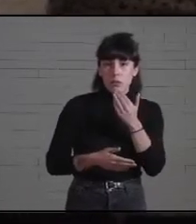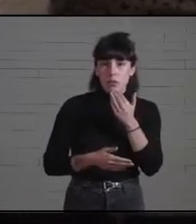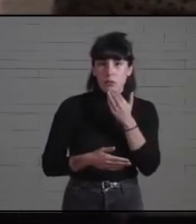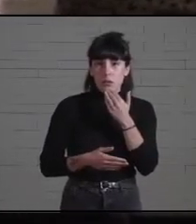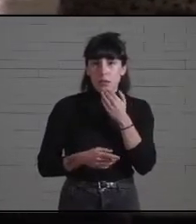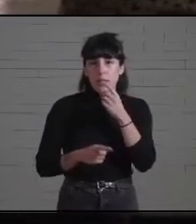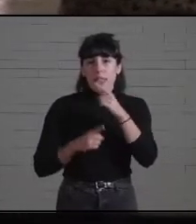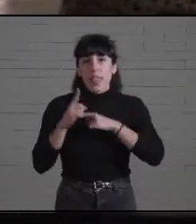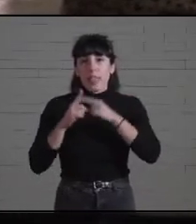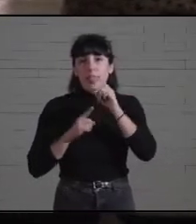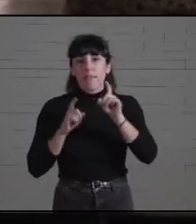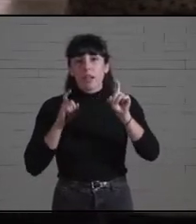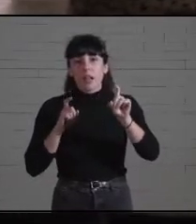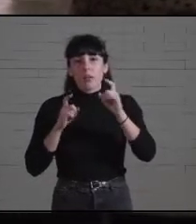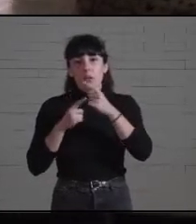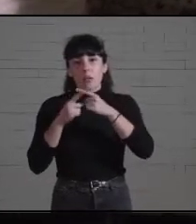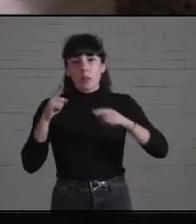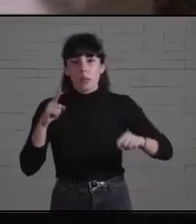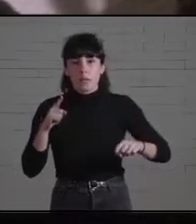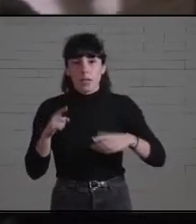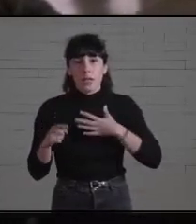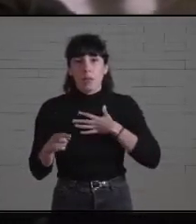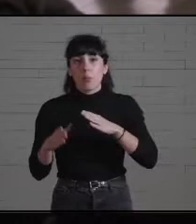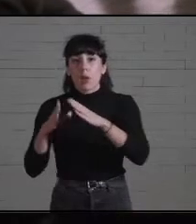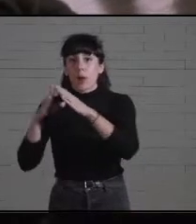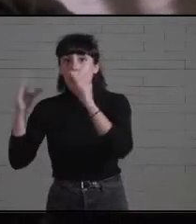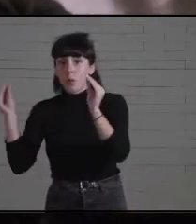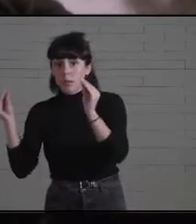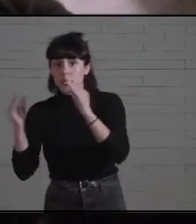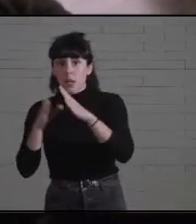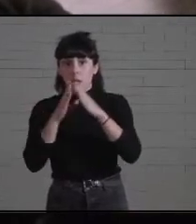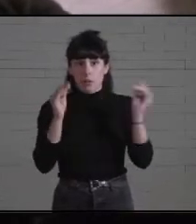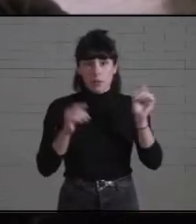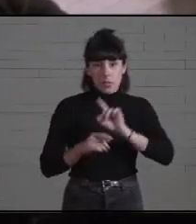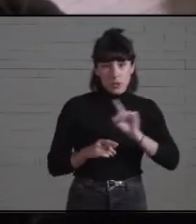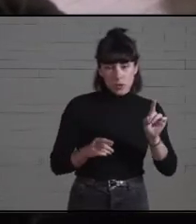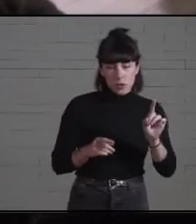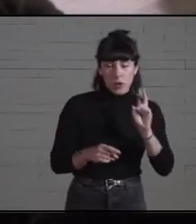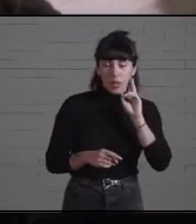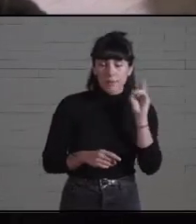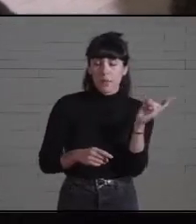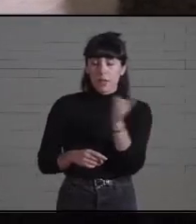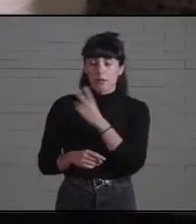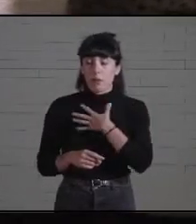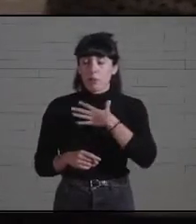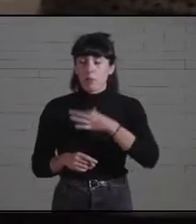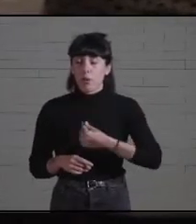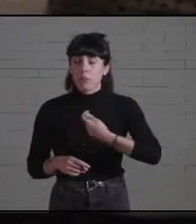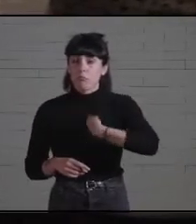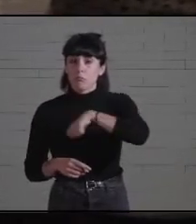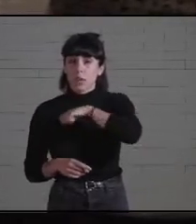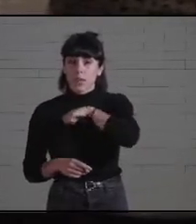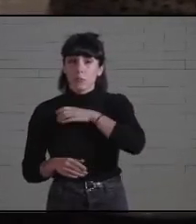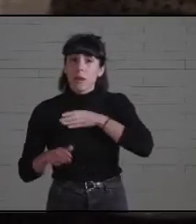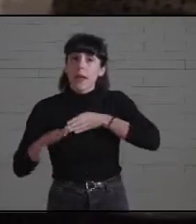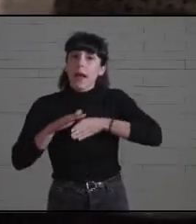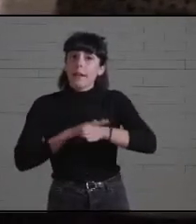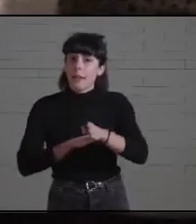han separado dos niveles, no universitarios y universitarios, y vemos aquí en España que el